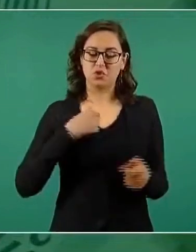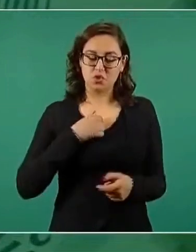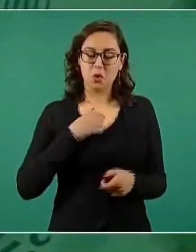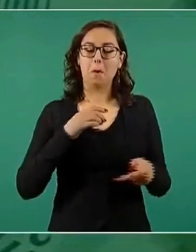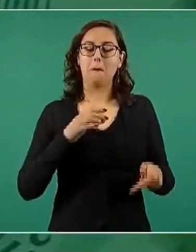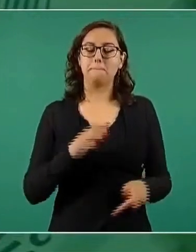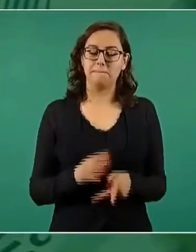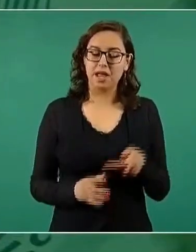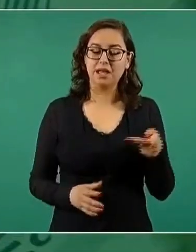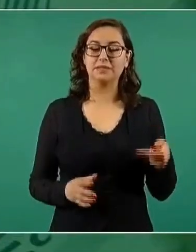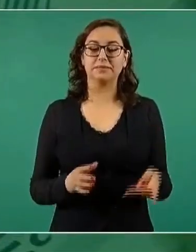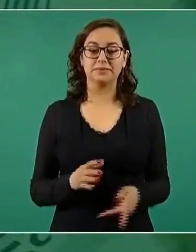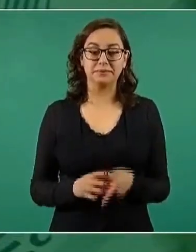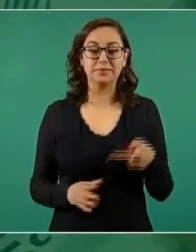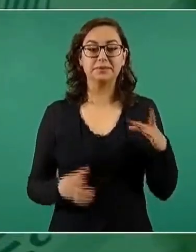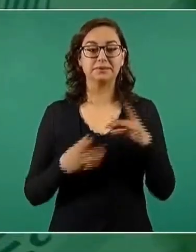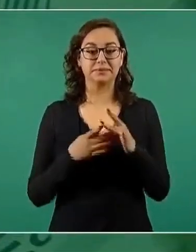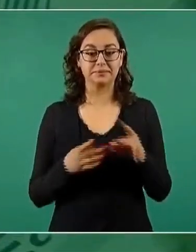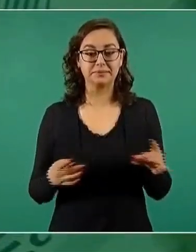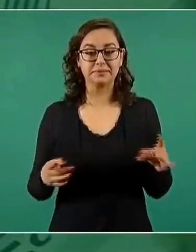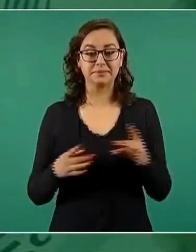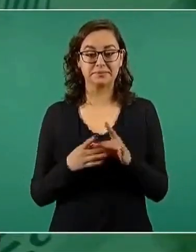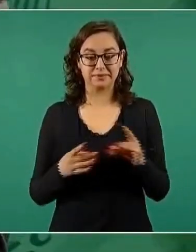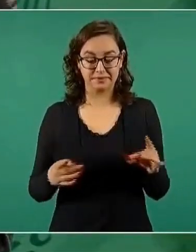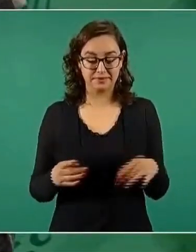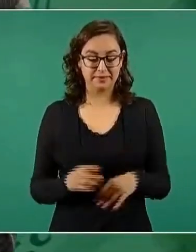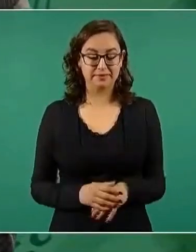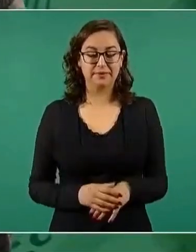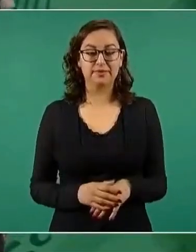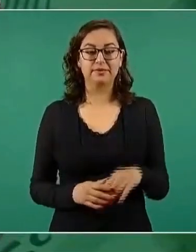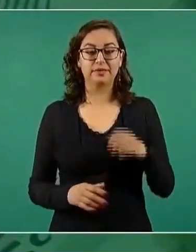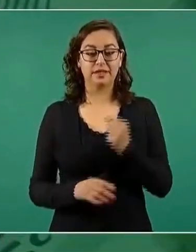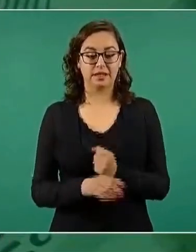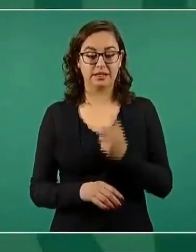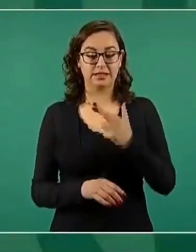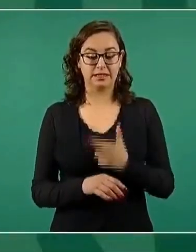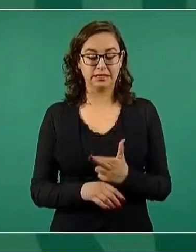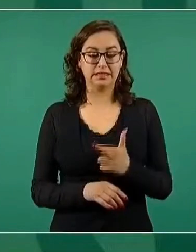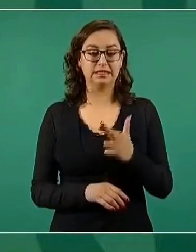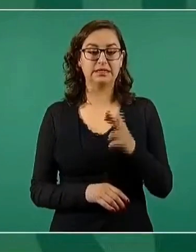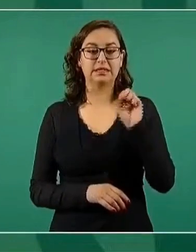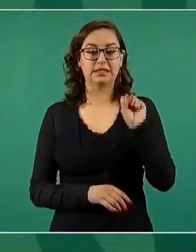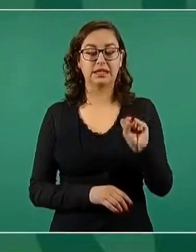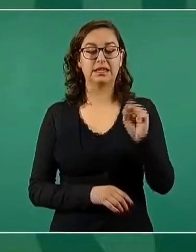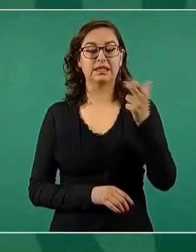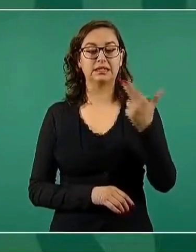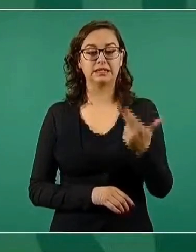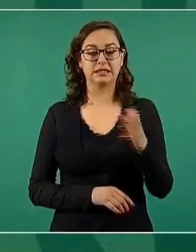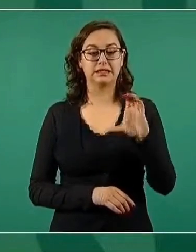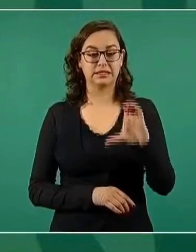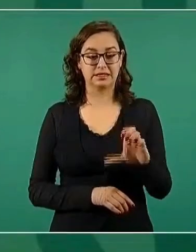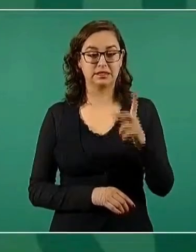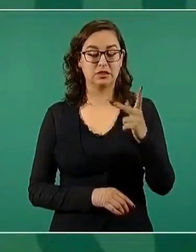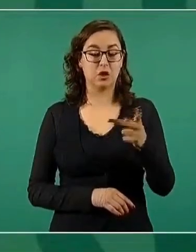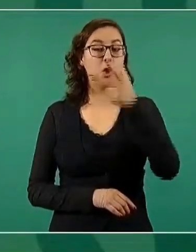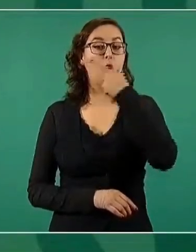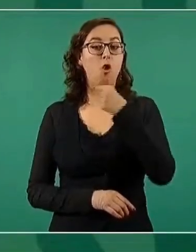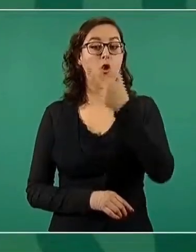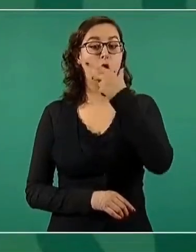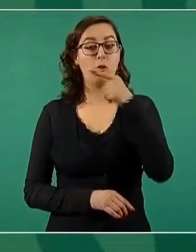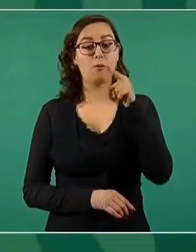repetir que en los 3 años que fue secretario de Hacienda, Carstens, considerado una gran